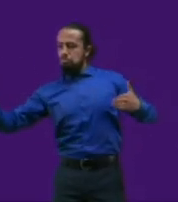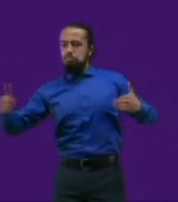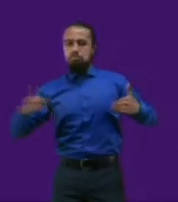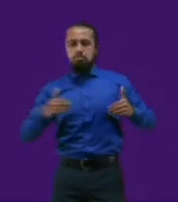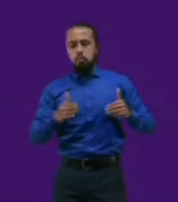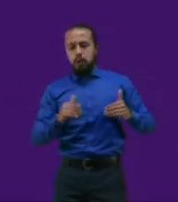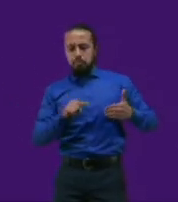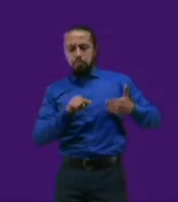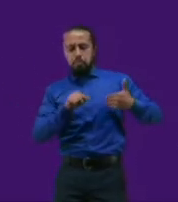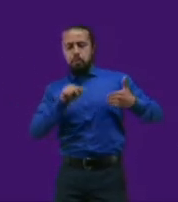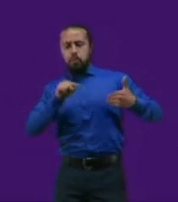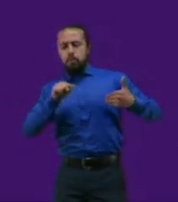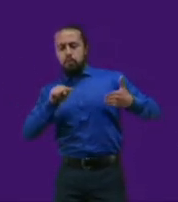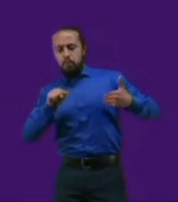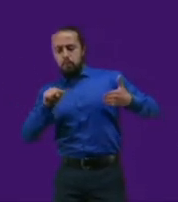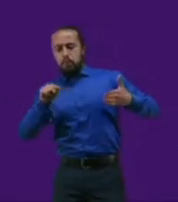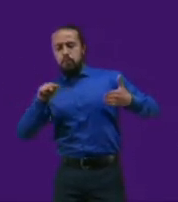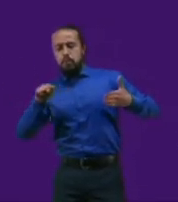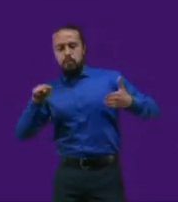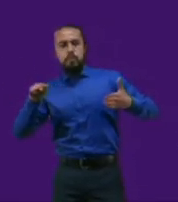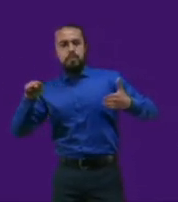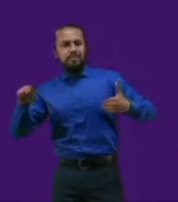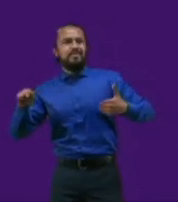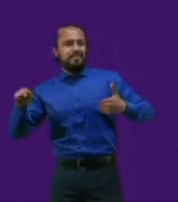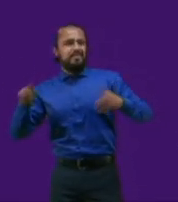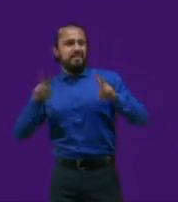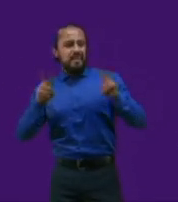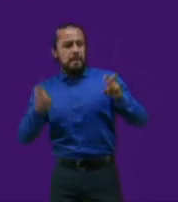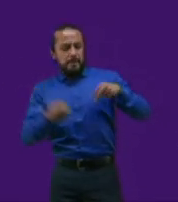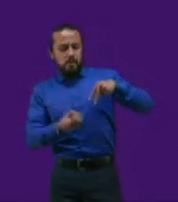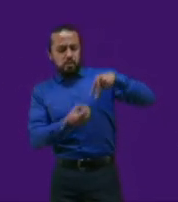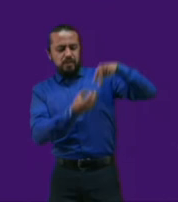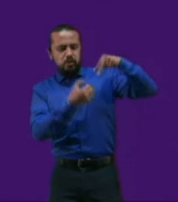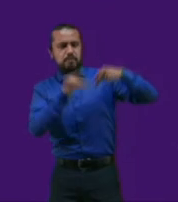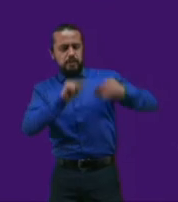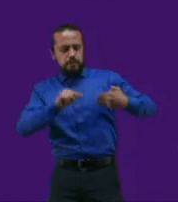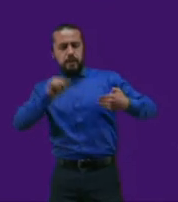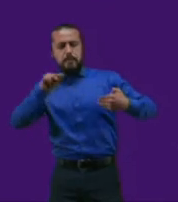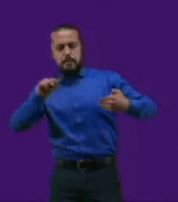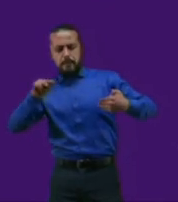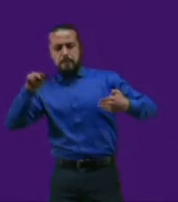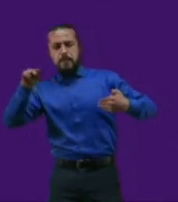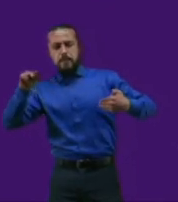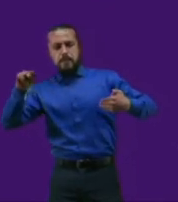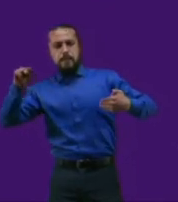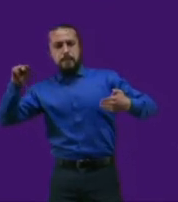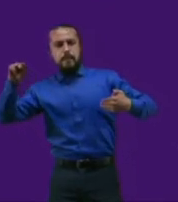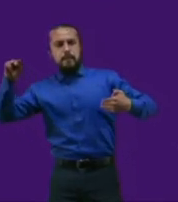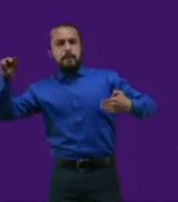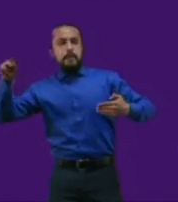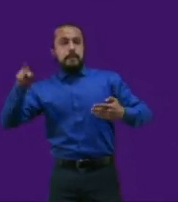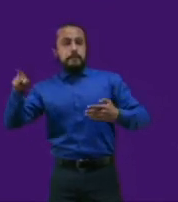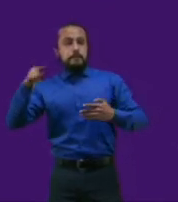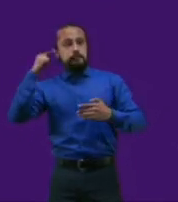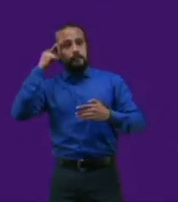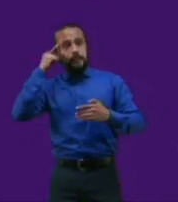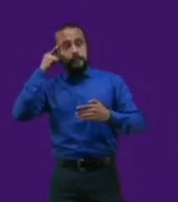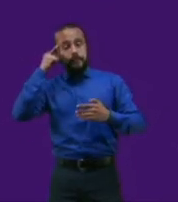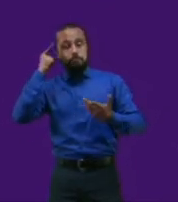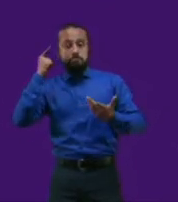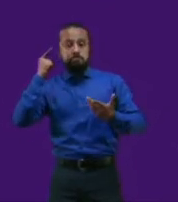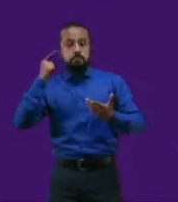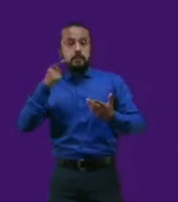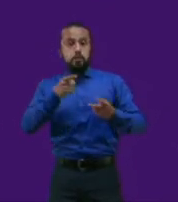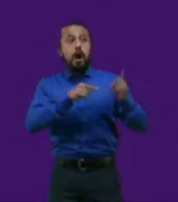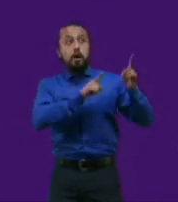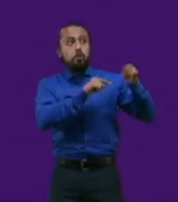crecimiento como lineal, sino exponencial. Entonces buscaría como quieren como transformar completamente y digamos que muchas veces los fondos